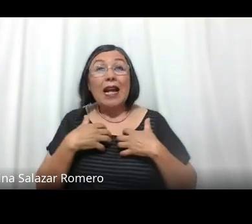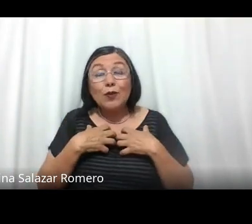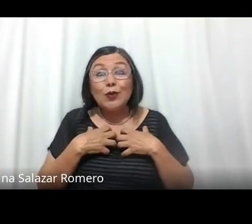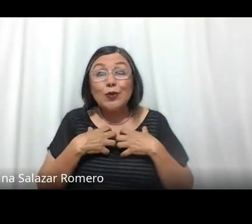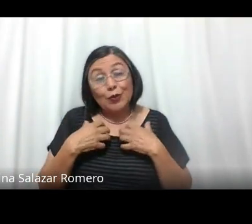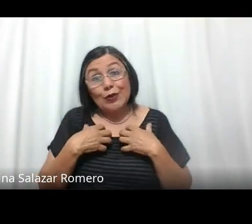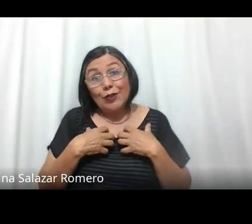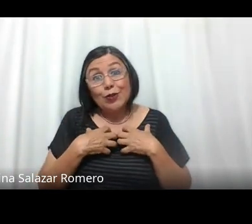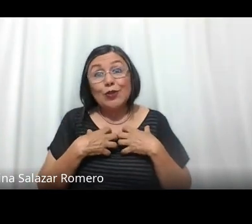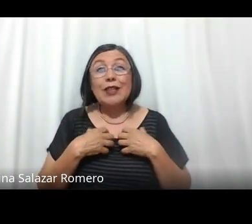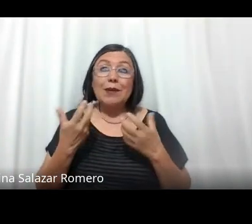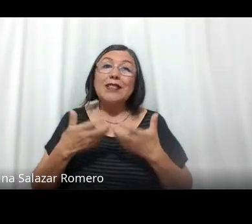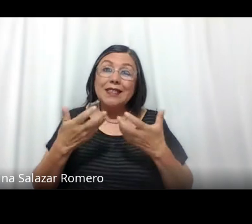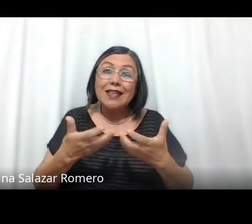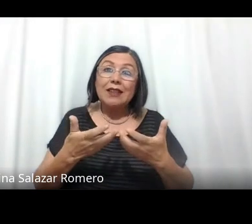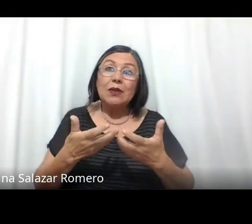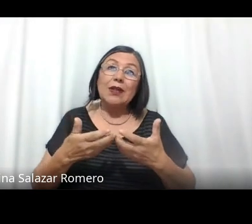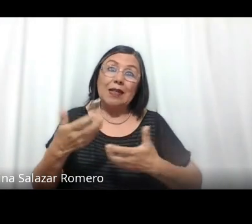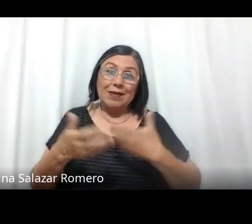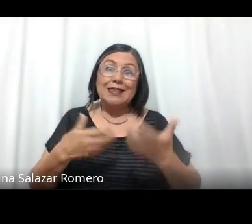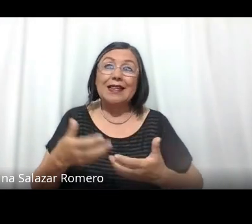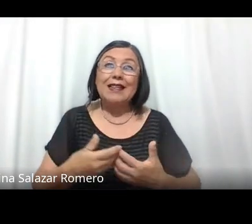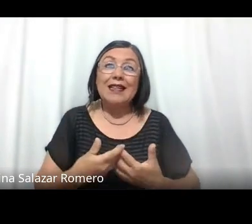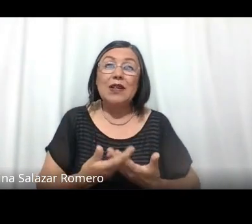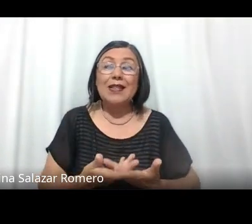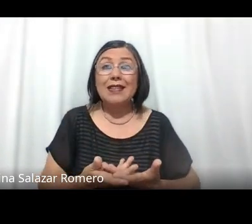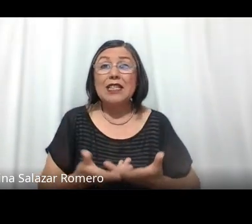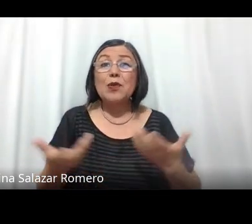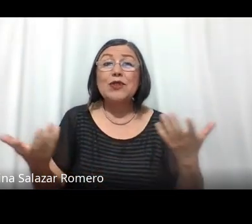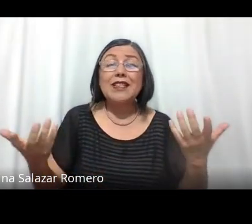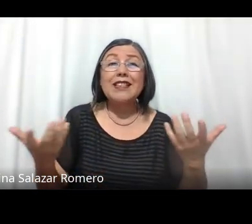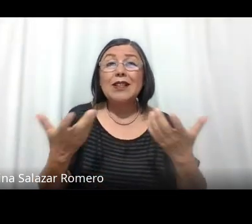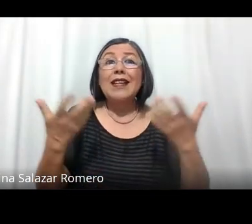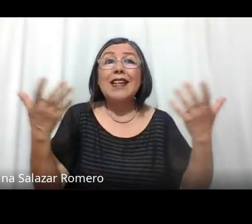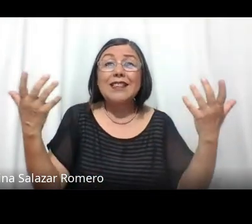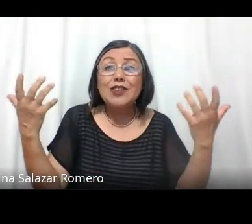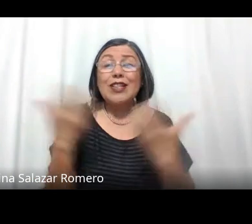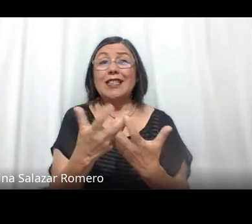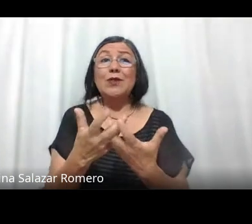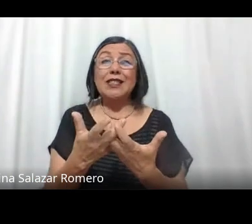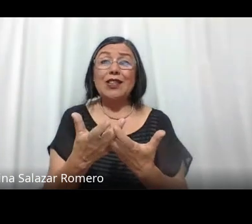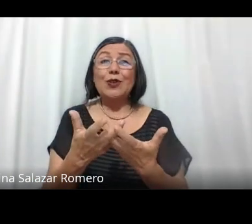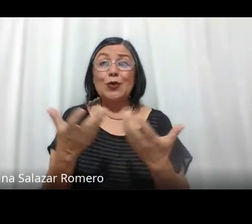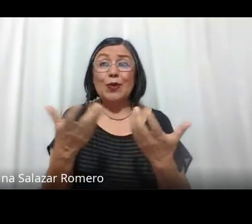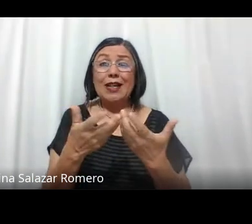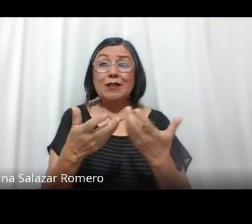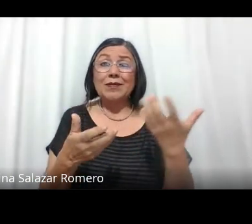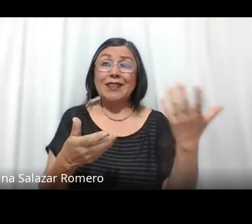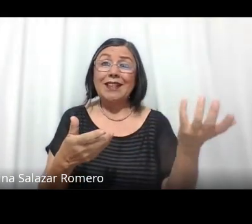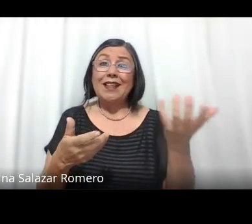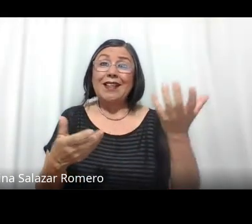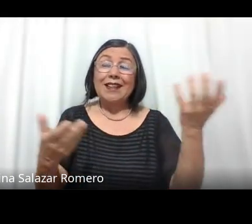para algunos de nosotros que vamos iniciando el aprendizaje de la lengua de señas, podemos tener ese choque lingüístico y